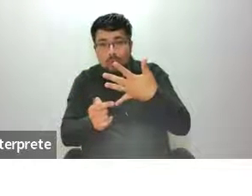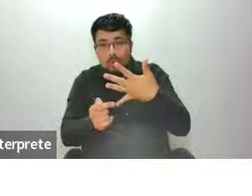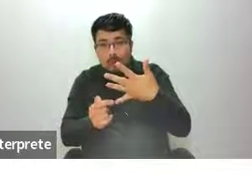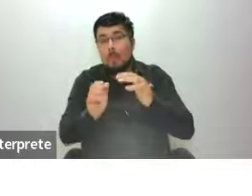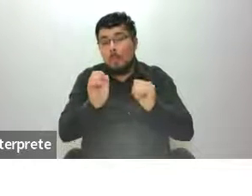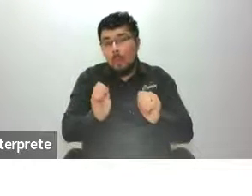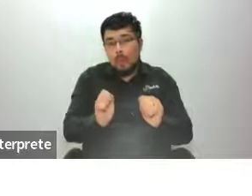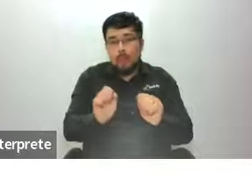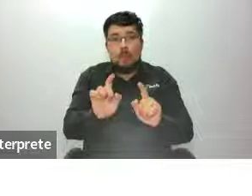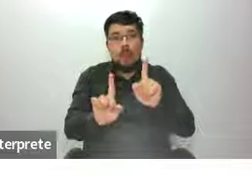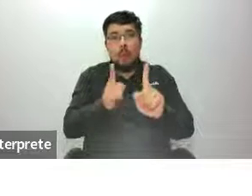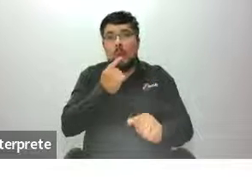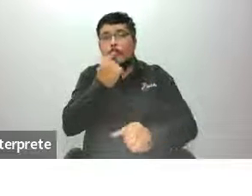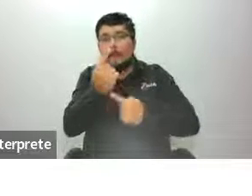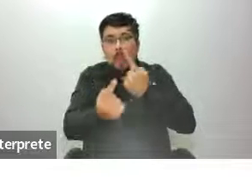algunas preguntas que